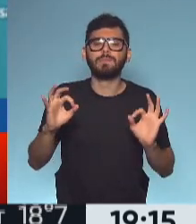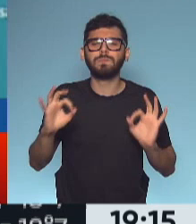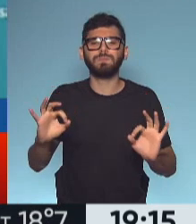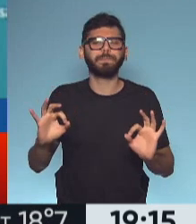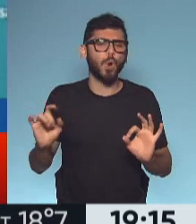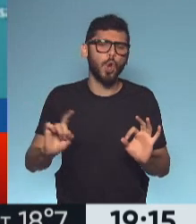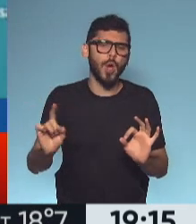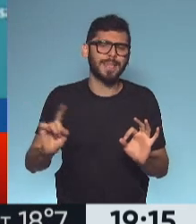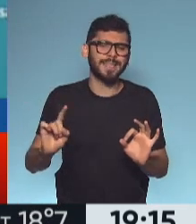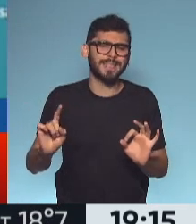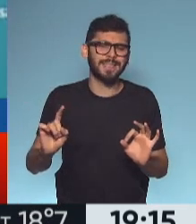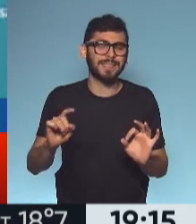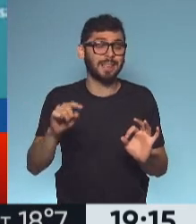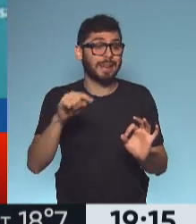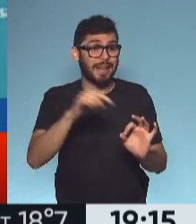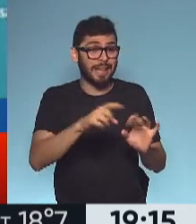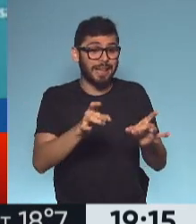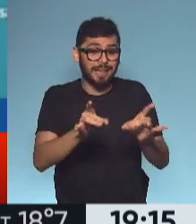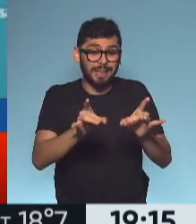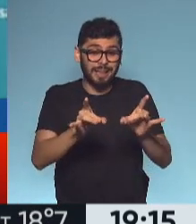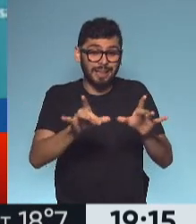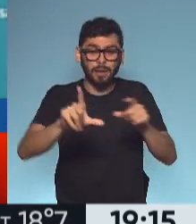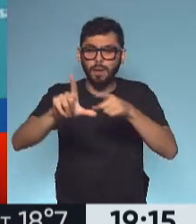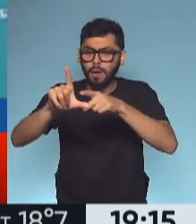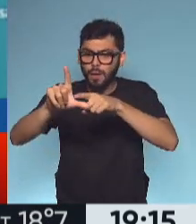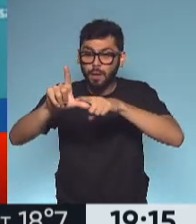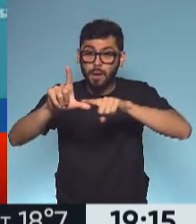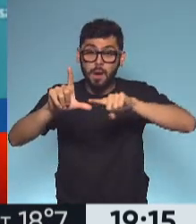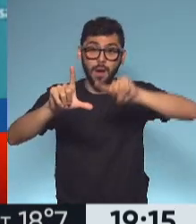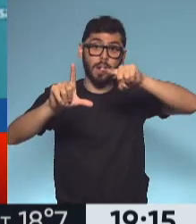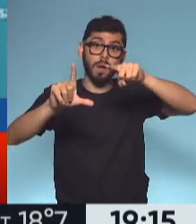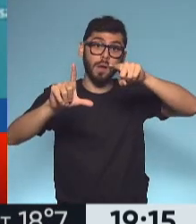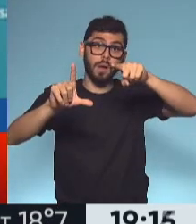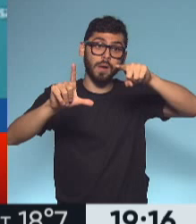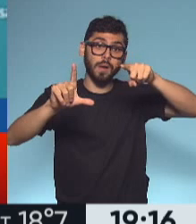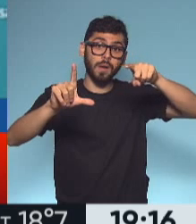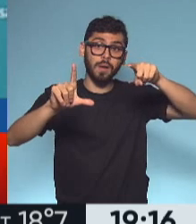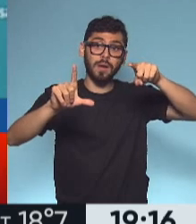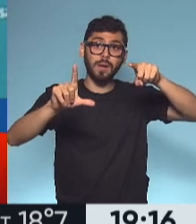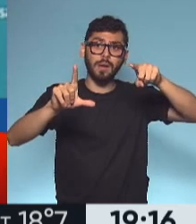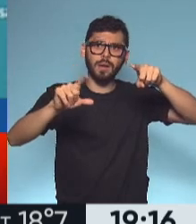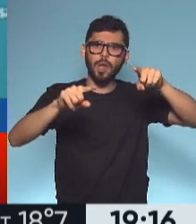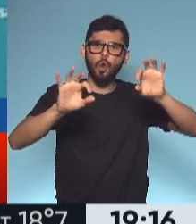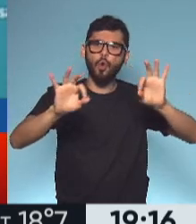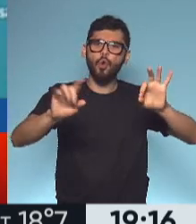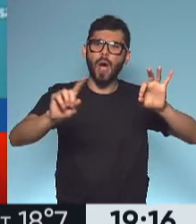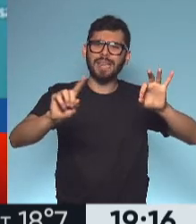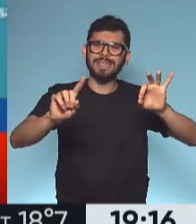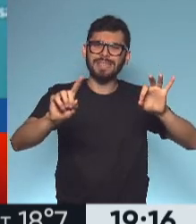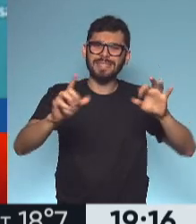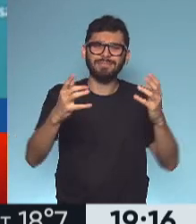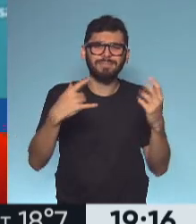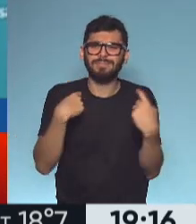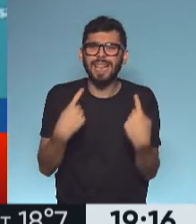decir que la curva dejó de crecer a la velocidad que venía y que en medio se está estabilizando, sino lo que necesitamos es